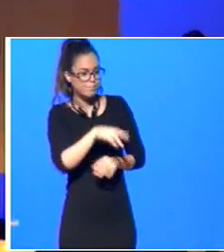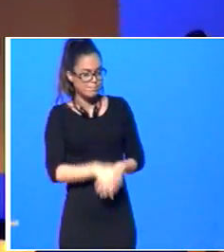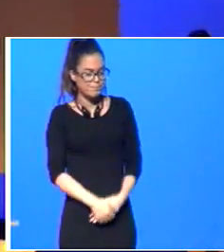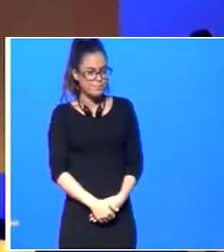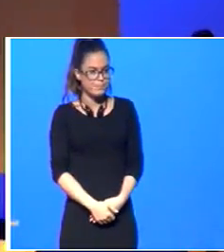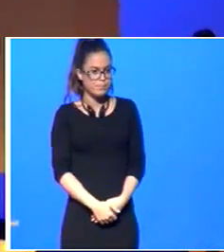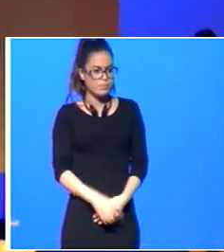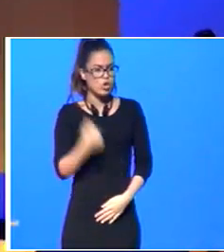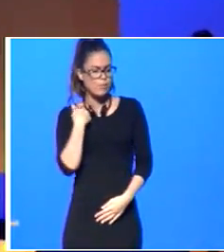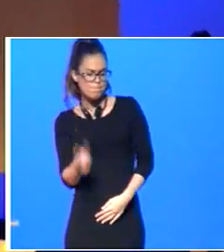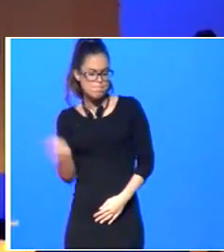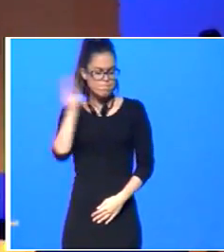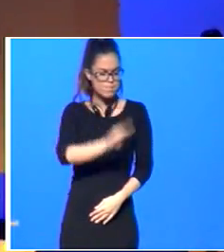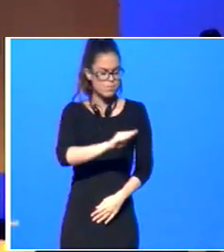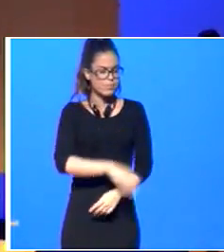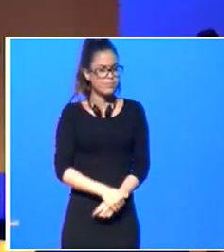Yo añadiría que